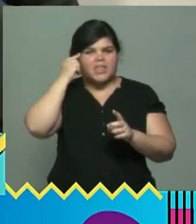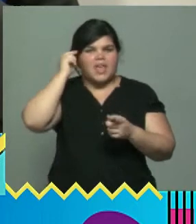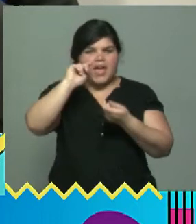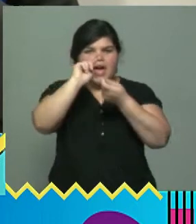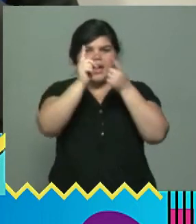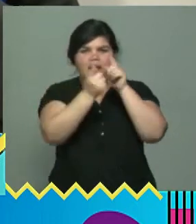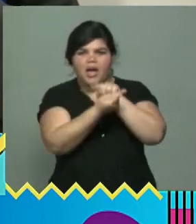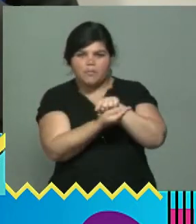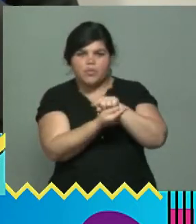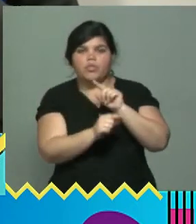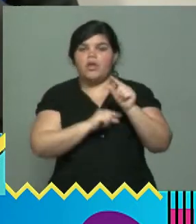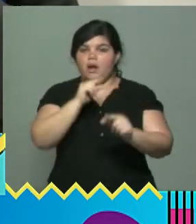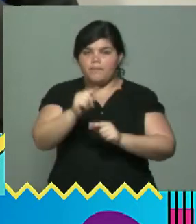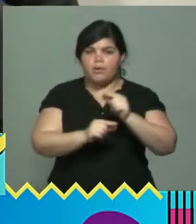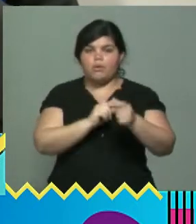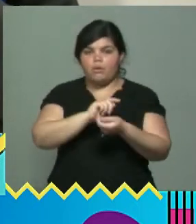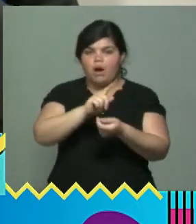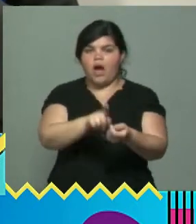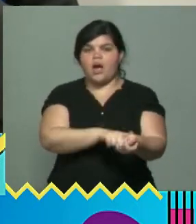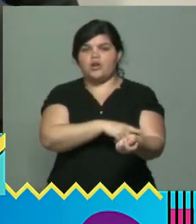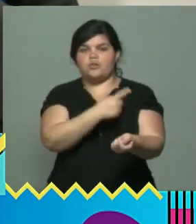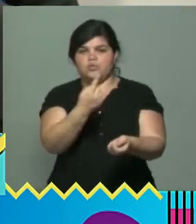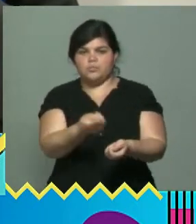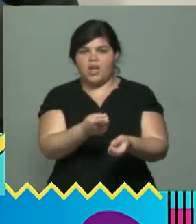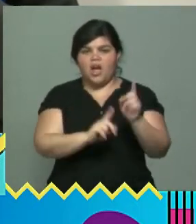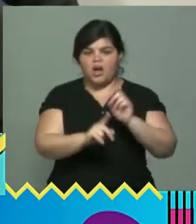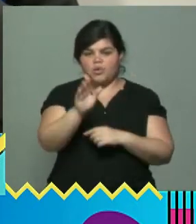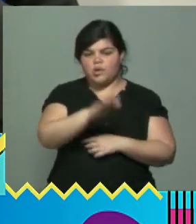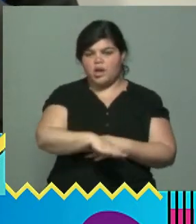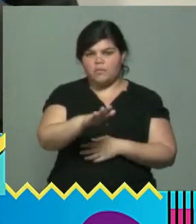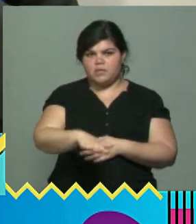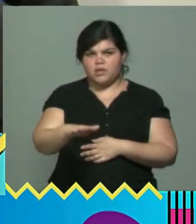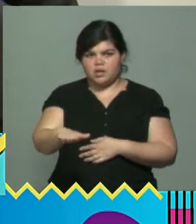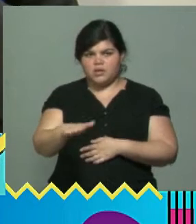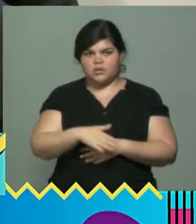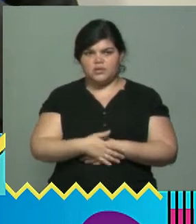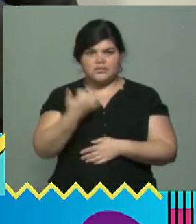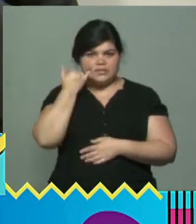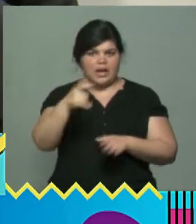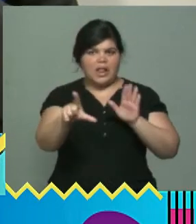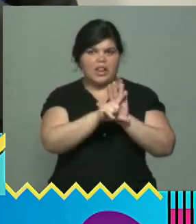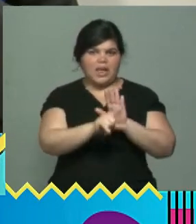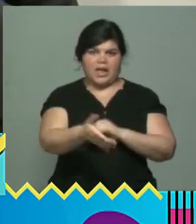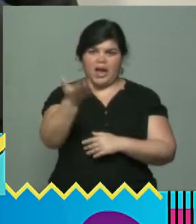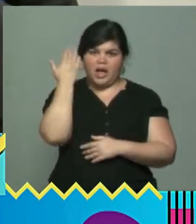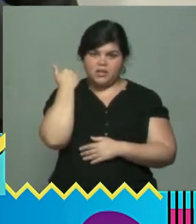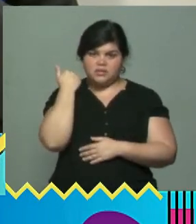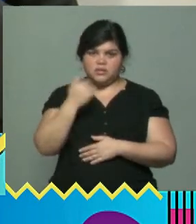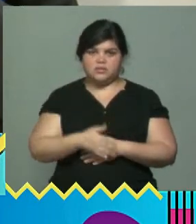estamos acostumbrando, porque hay mucha gente que sigue trabajando en niñez, que viene con la ley anterior, la